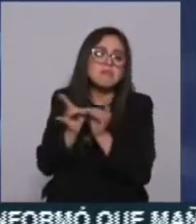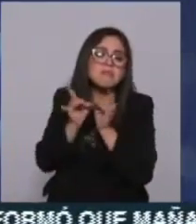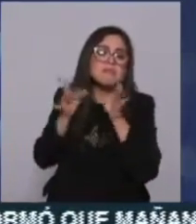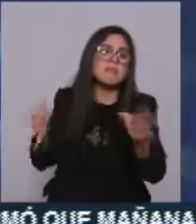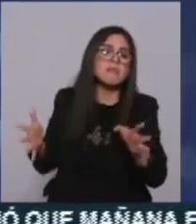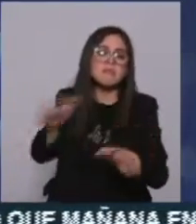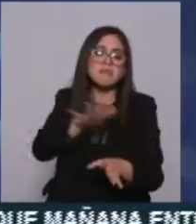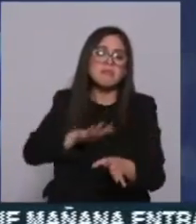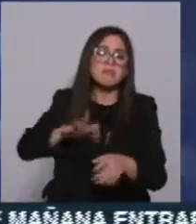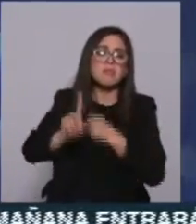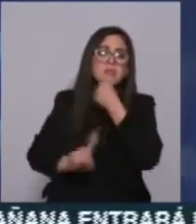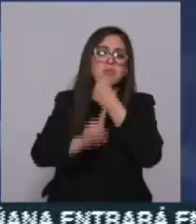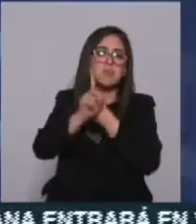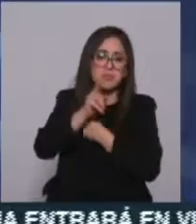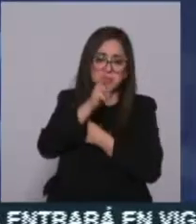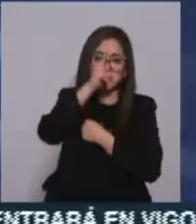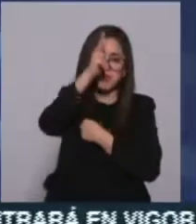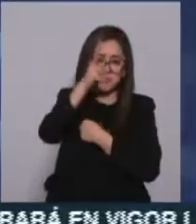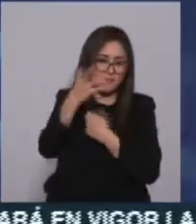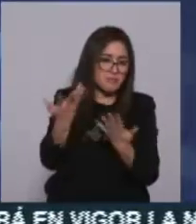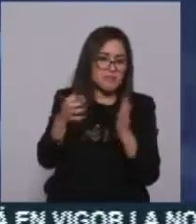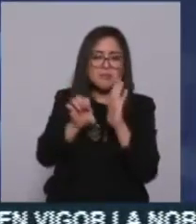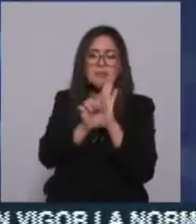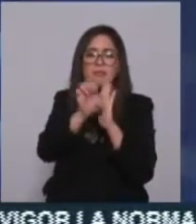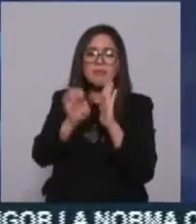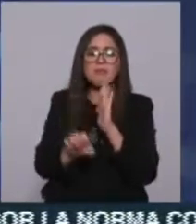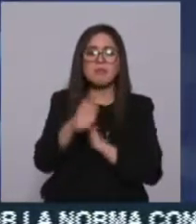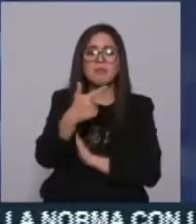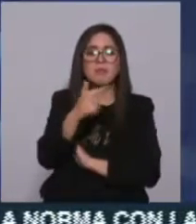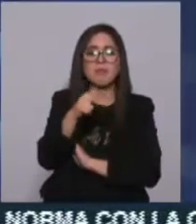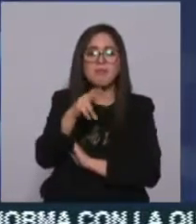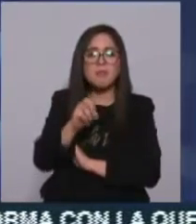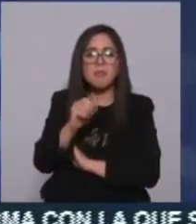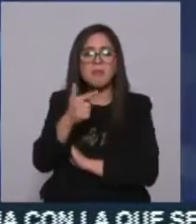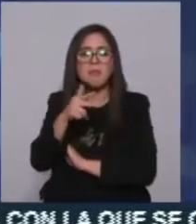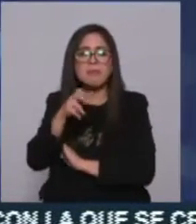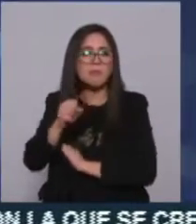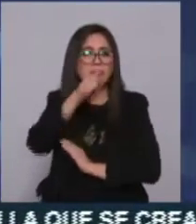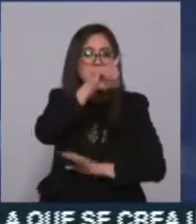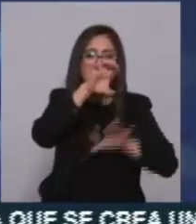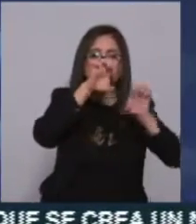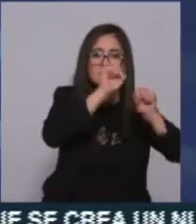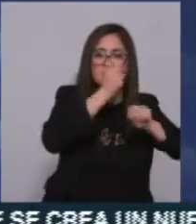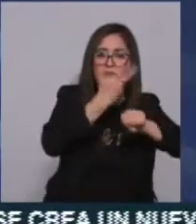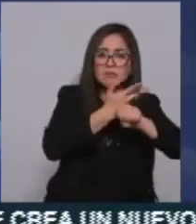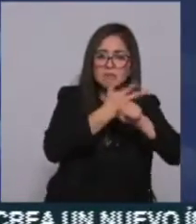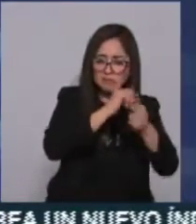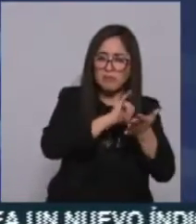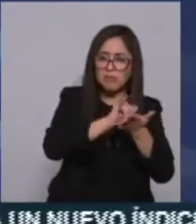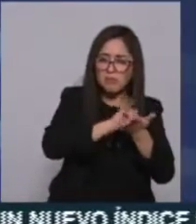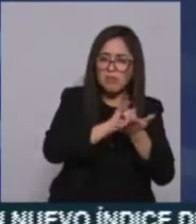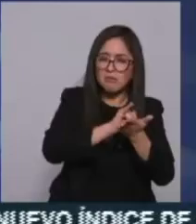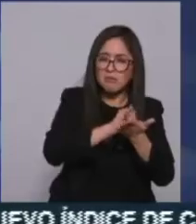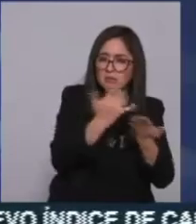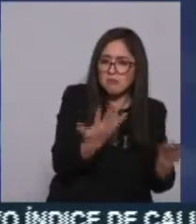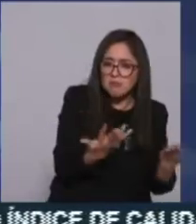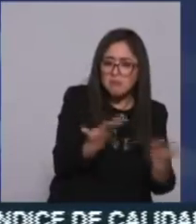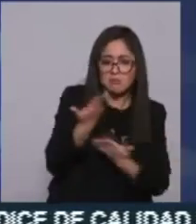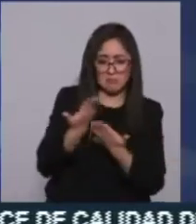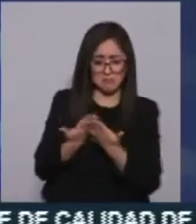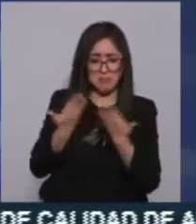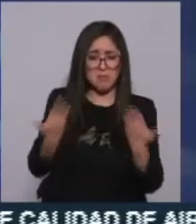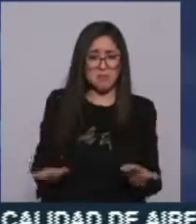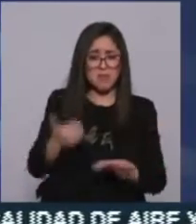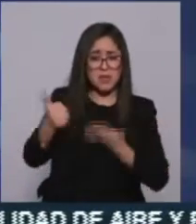pasando con Genaro García Luna, detenido en Nueva York, la realidad que vivimos hoy en la Ciudad de México y en